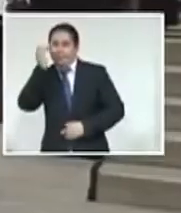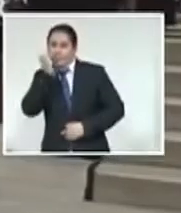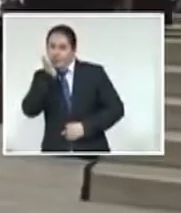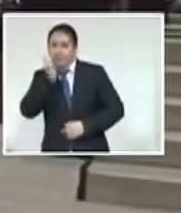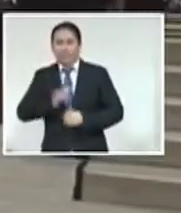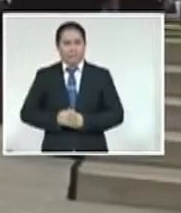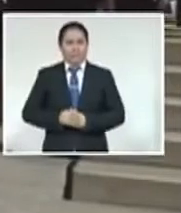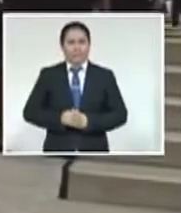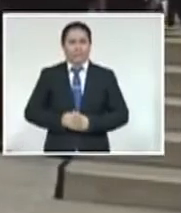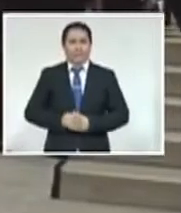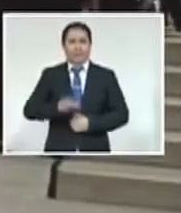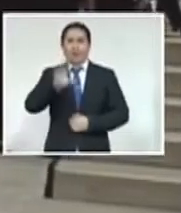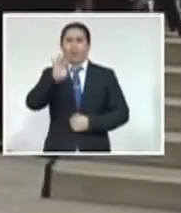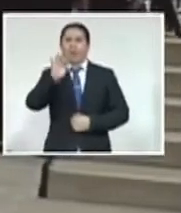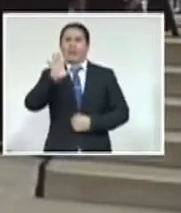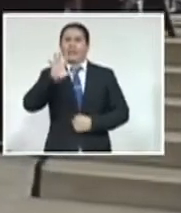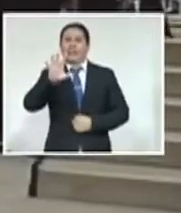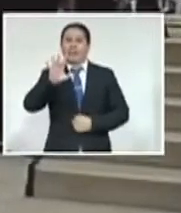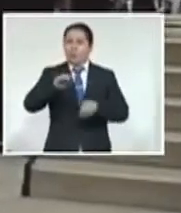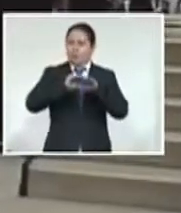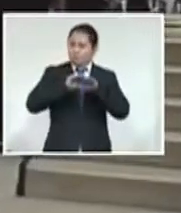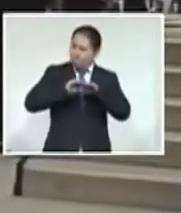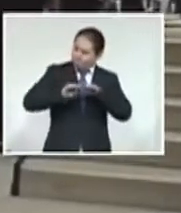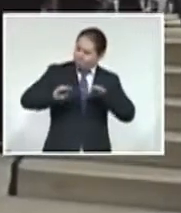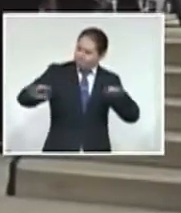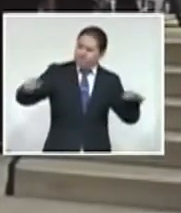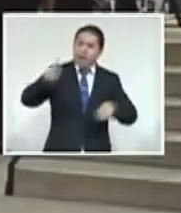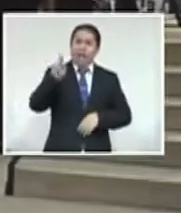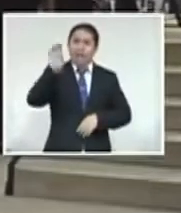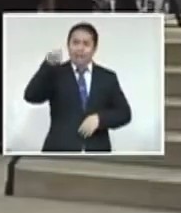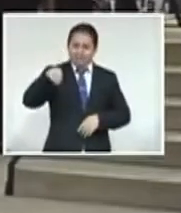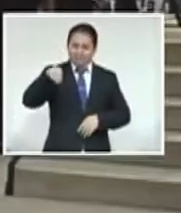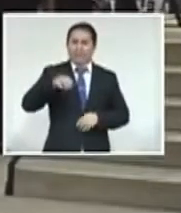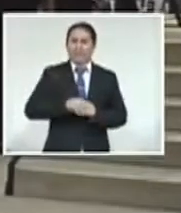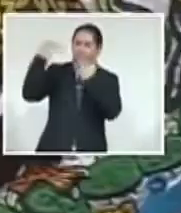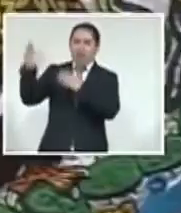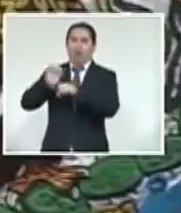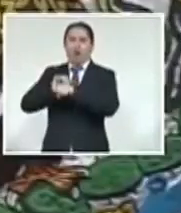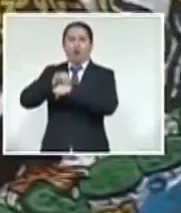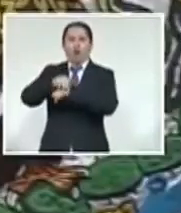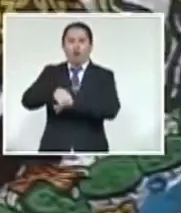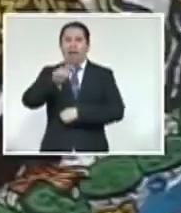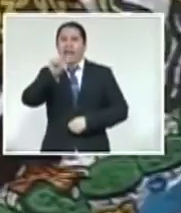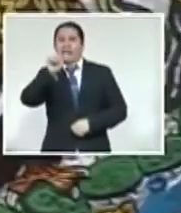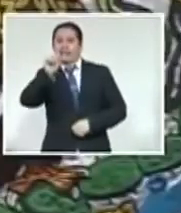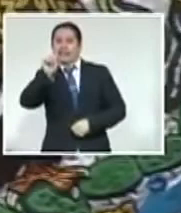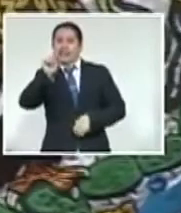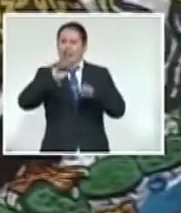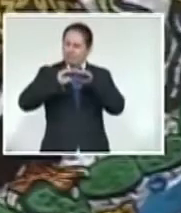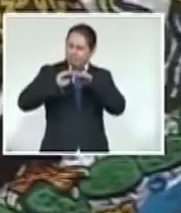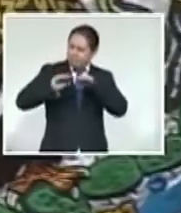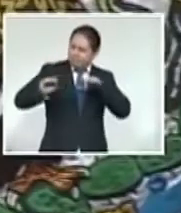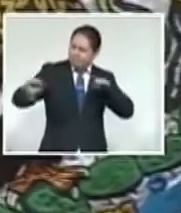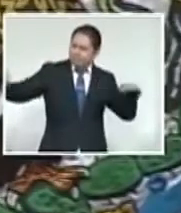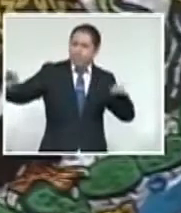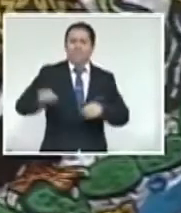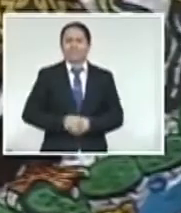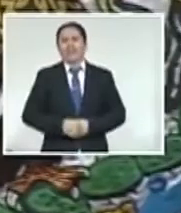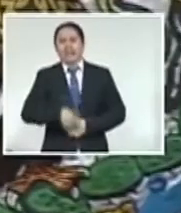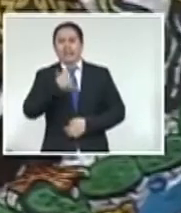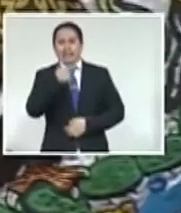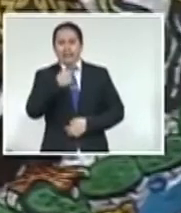Con finanzas públicas sanas, se logró la construcción y rehabilitación de más de 35,000 kilómetros de carreteras y caminos en todo el